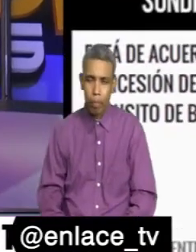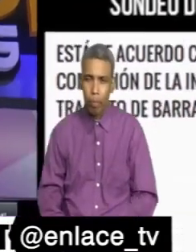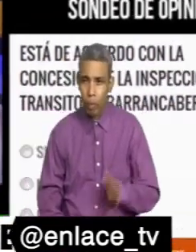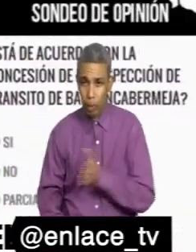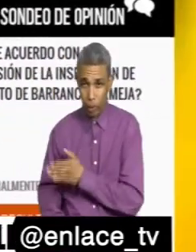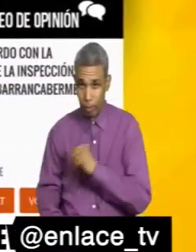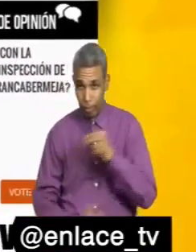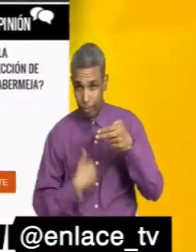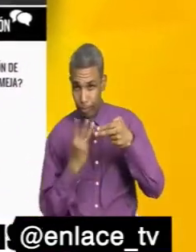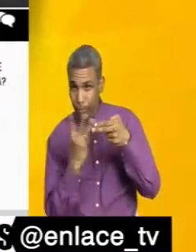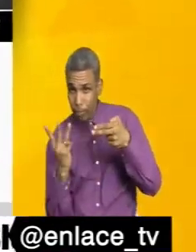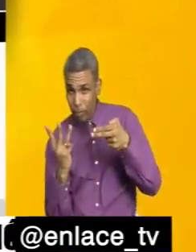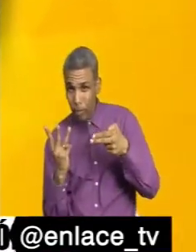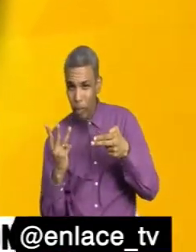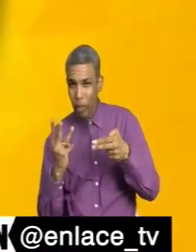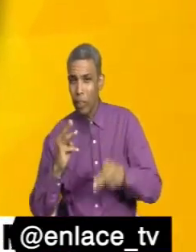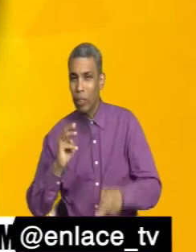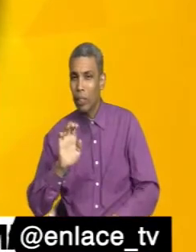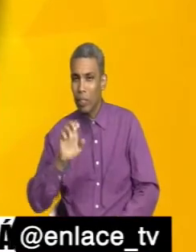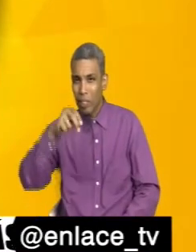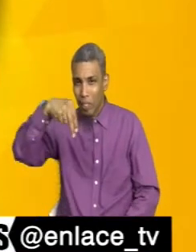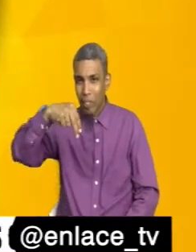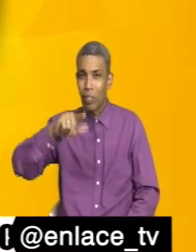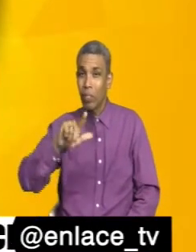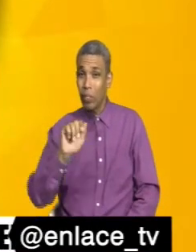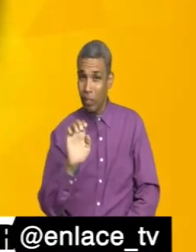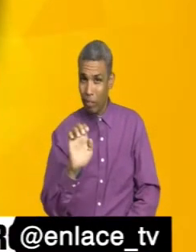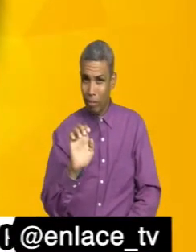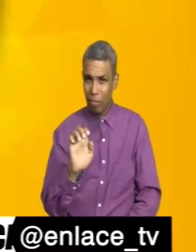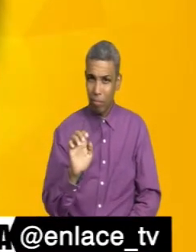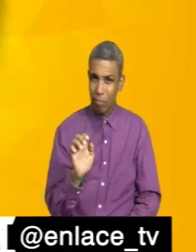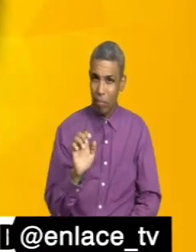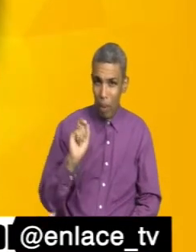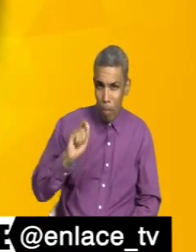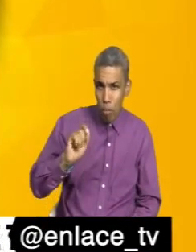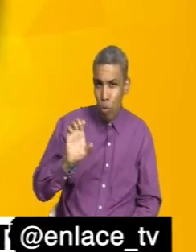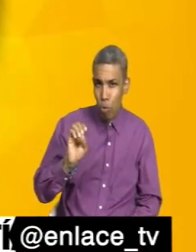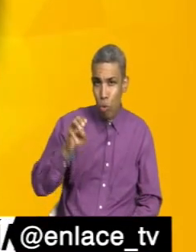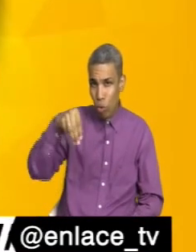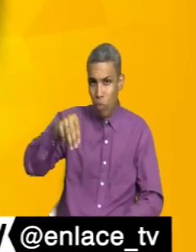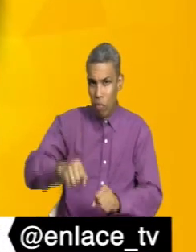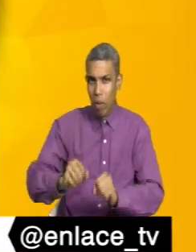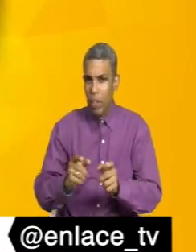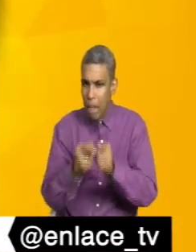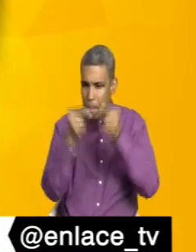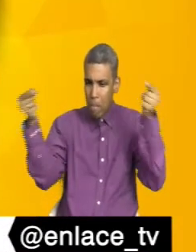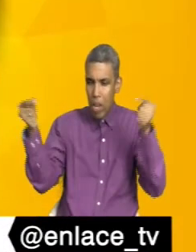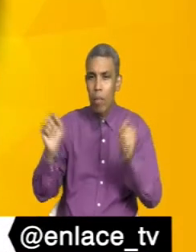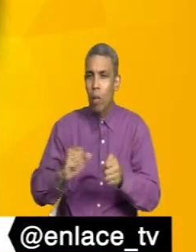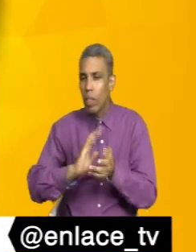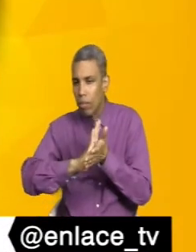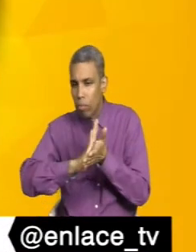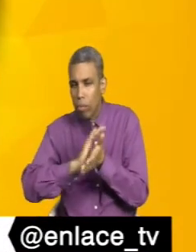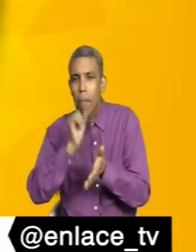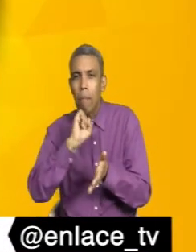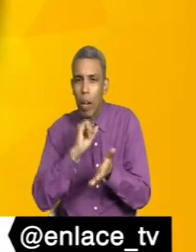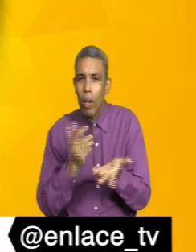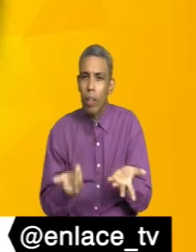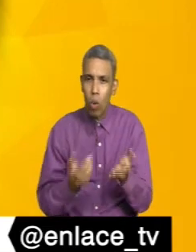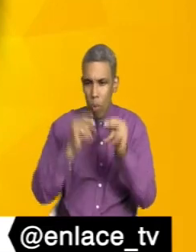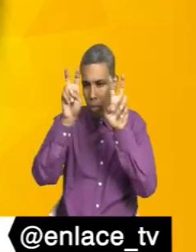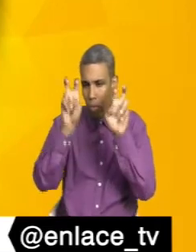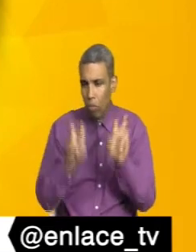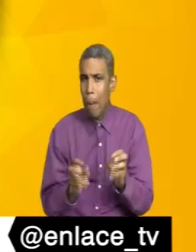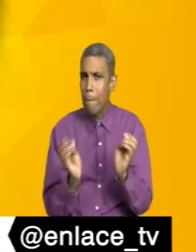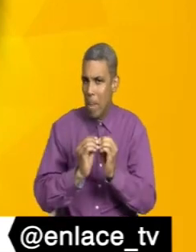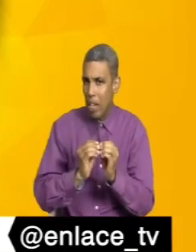www.enlacetelevisión.com, esa es nuestra señal en vivo. Los invitamos para que nos visite y pueda conocer más de lo que pasa en la ciudad y región. Otras